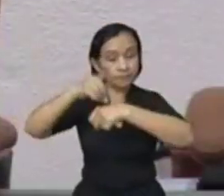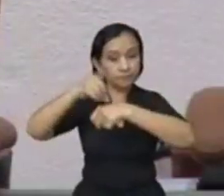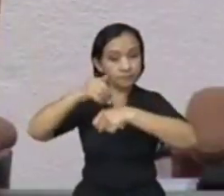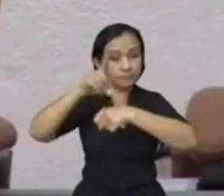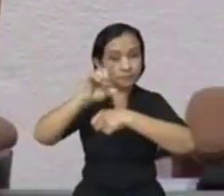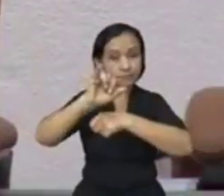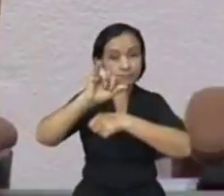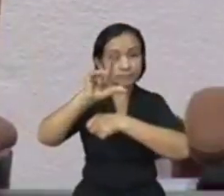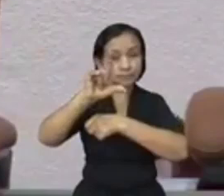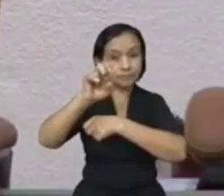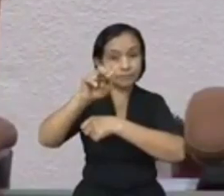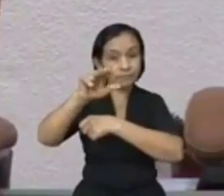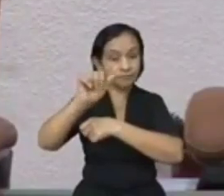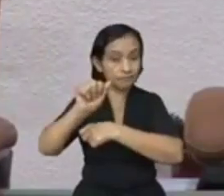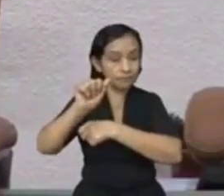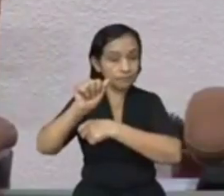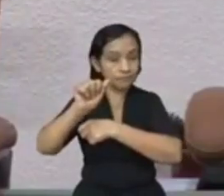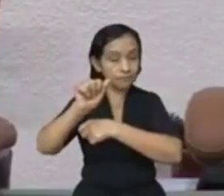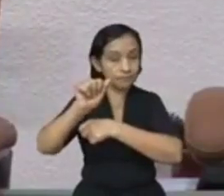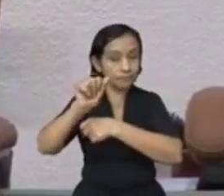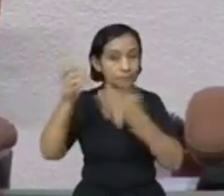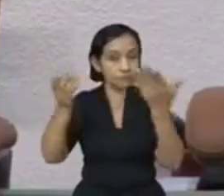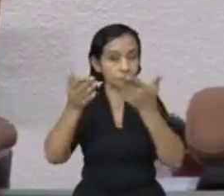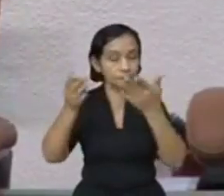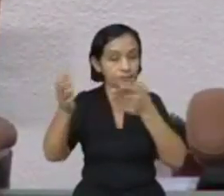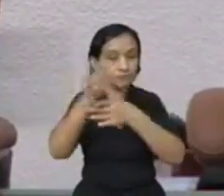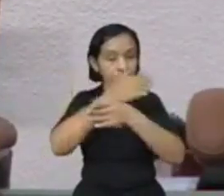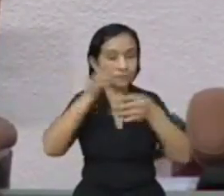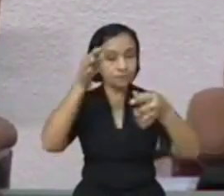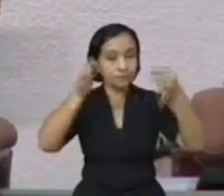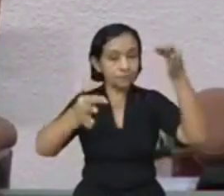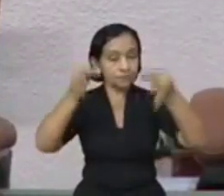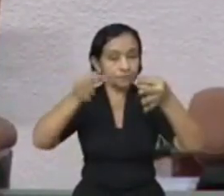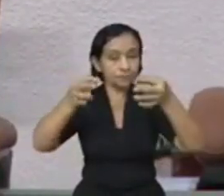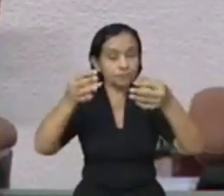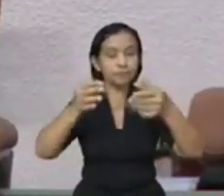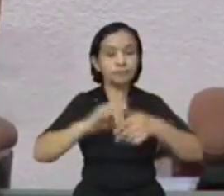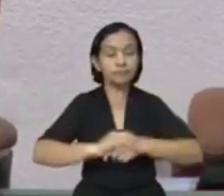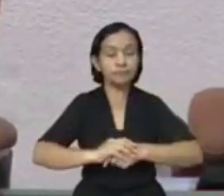para magistrada, como magistrada de la Corte Suprema de Justicia.